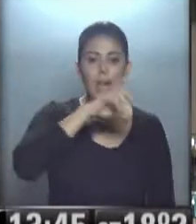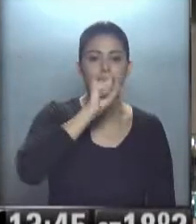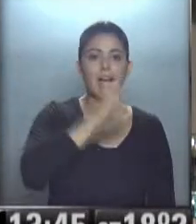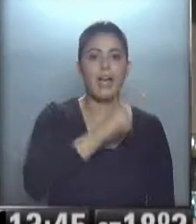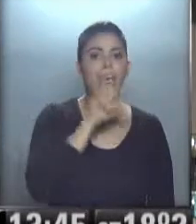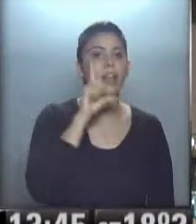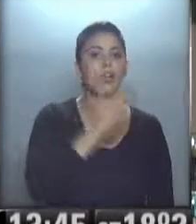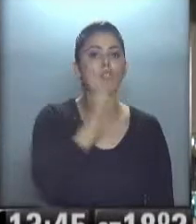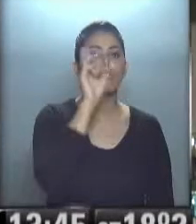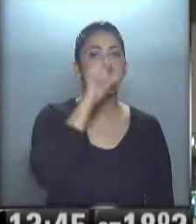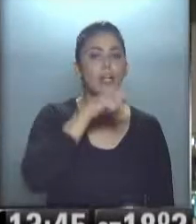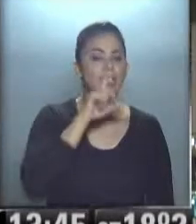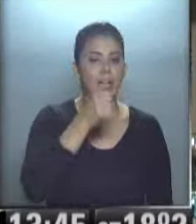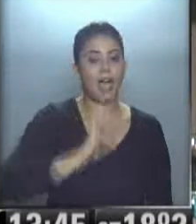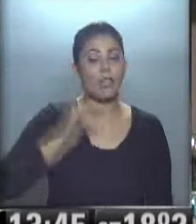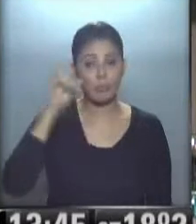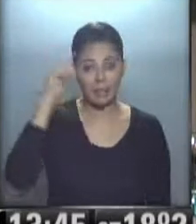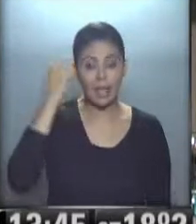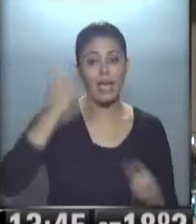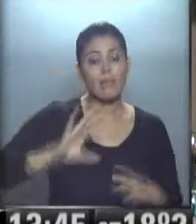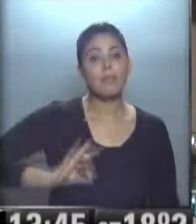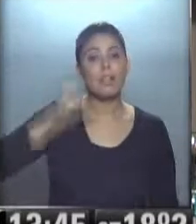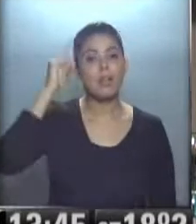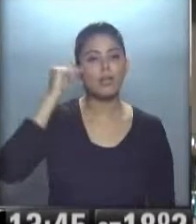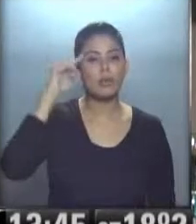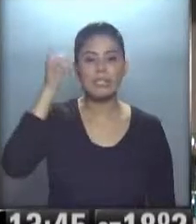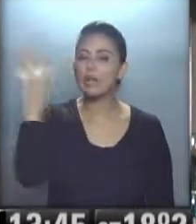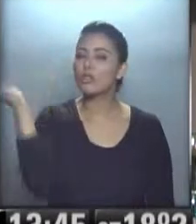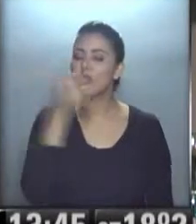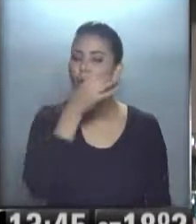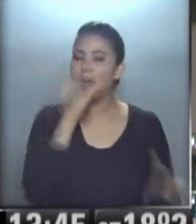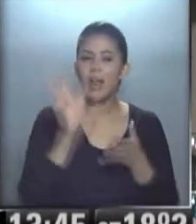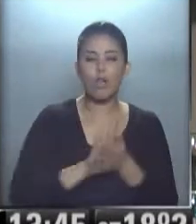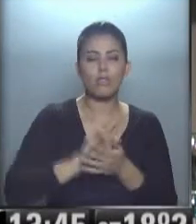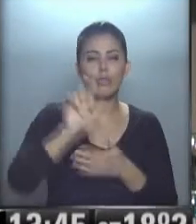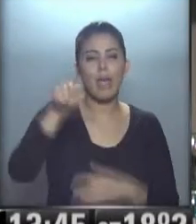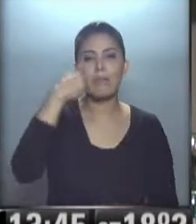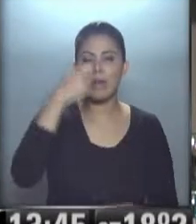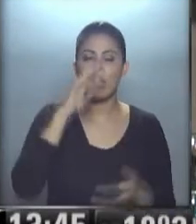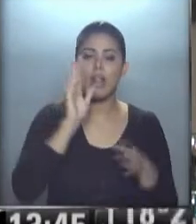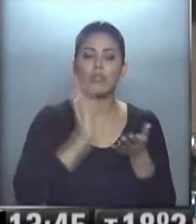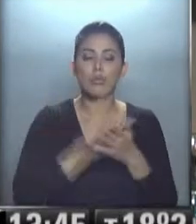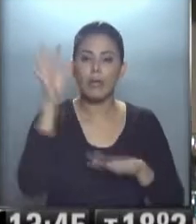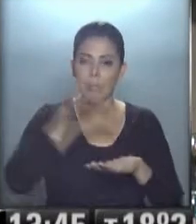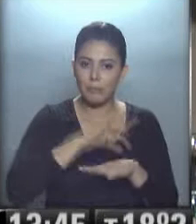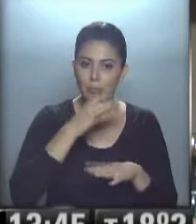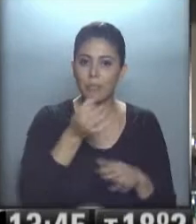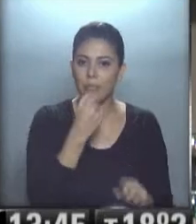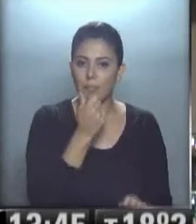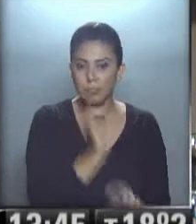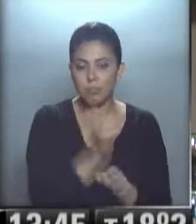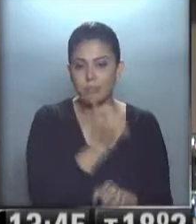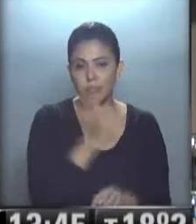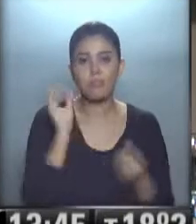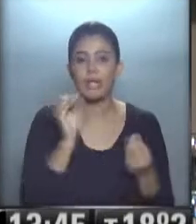2010 donde se inició mil 996 todo el mercado de marihuana medicinal porque habló del mercado de marihuana medicinal porque es la base de